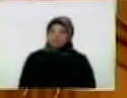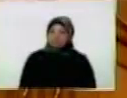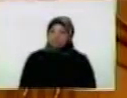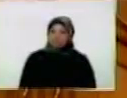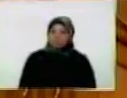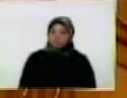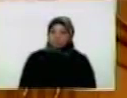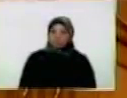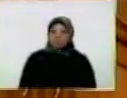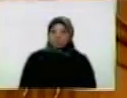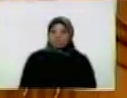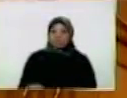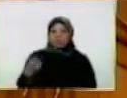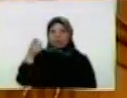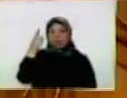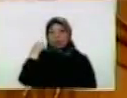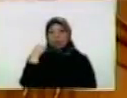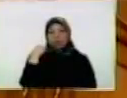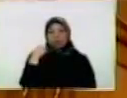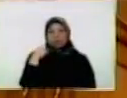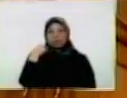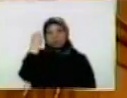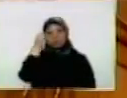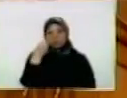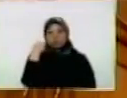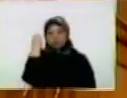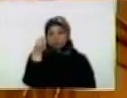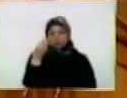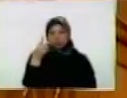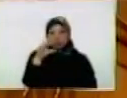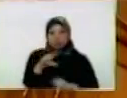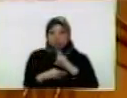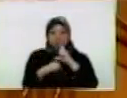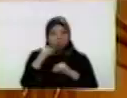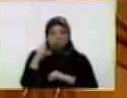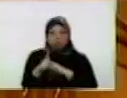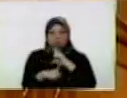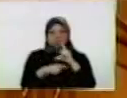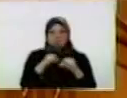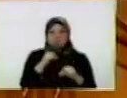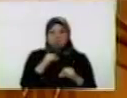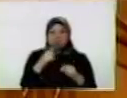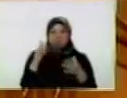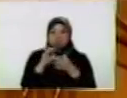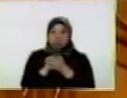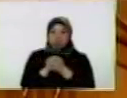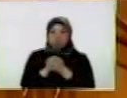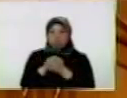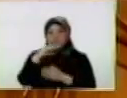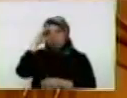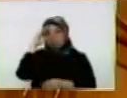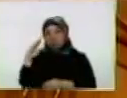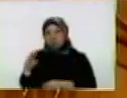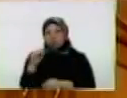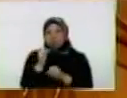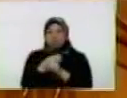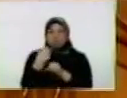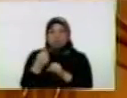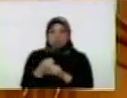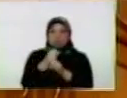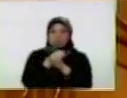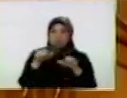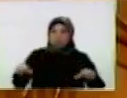Ayer veíamos por los tuites un compañero de nuestra Fuerza Armada que trabaja en regimiento de la Guardia